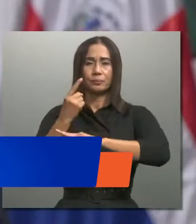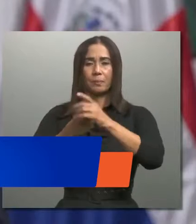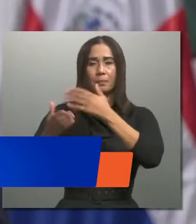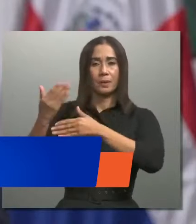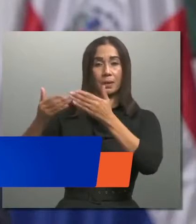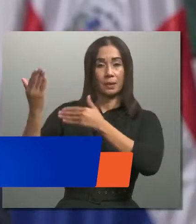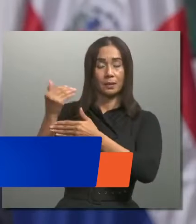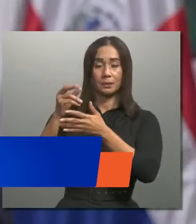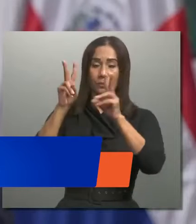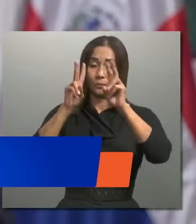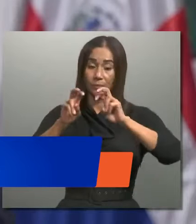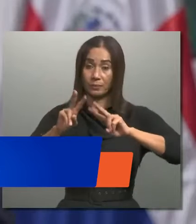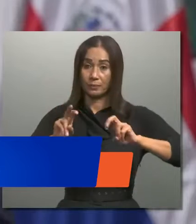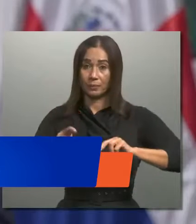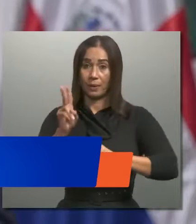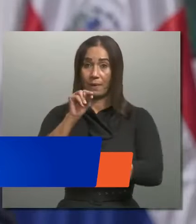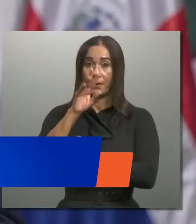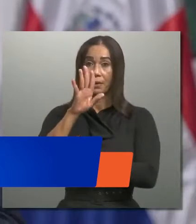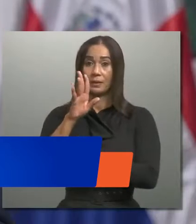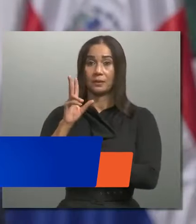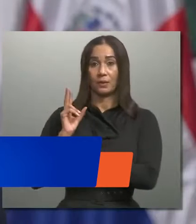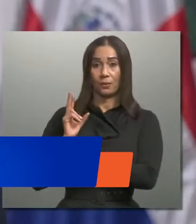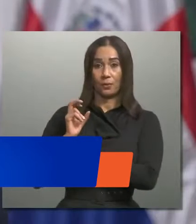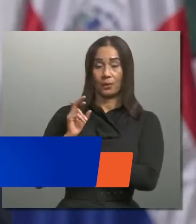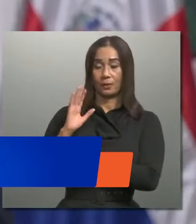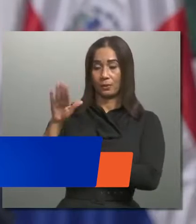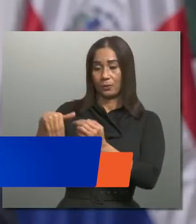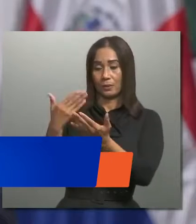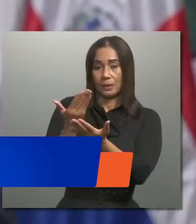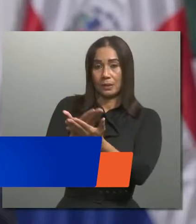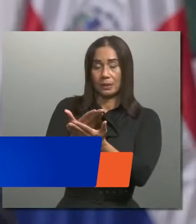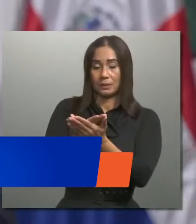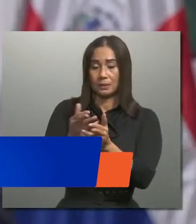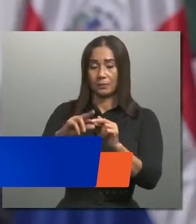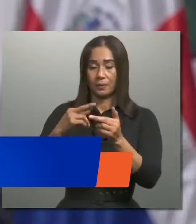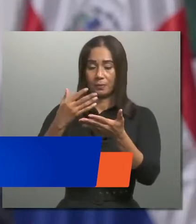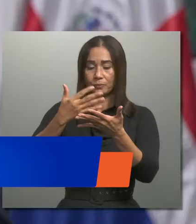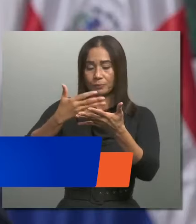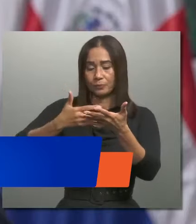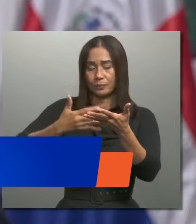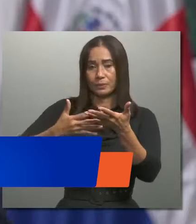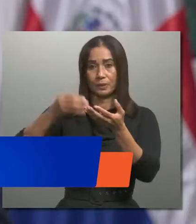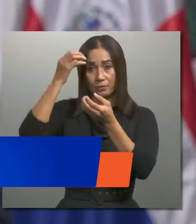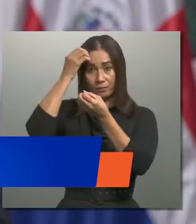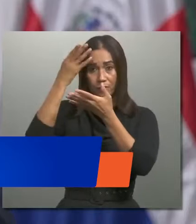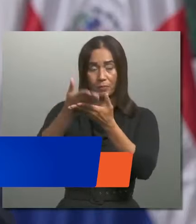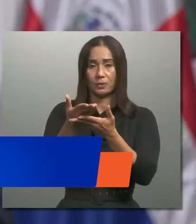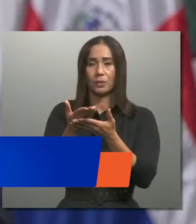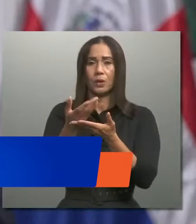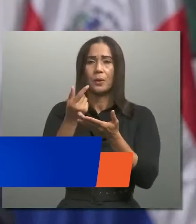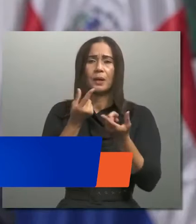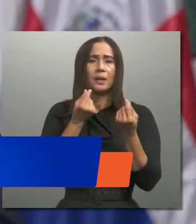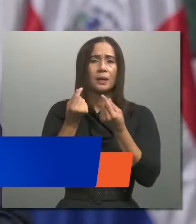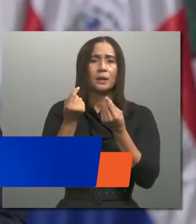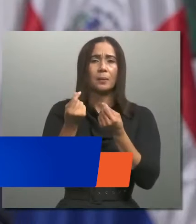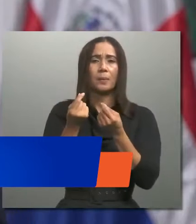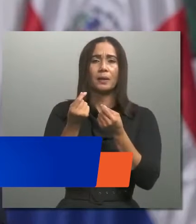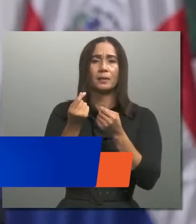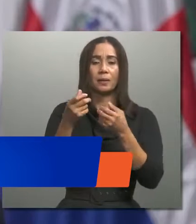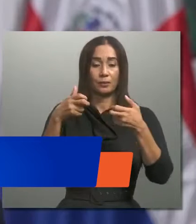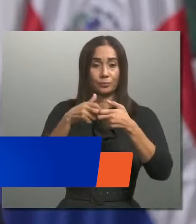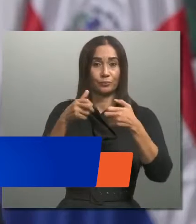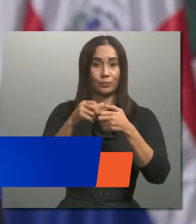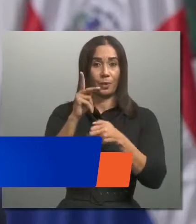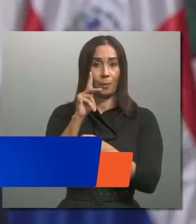de enero, recibimos la auditoría técnica preliminar sobre el estado de las plantas de Punta Catalina. En los